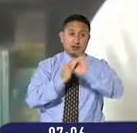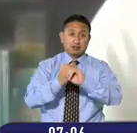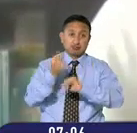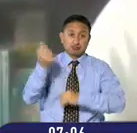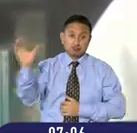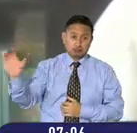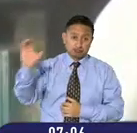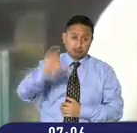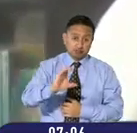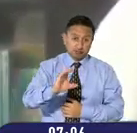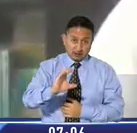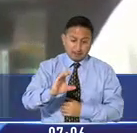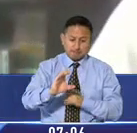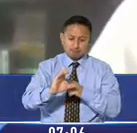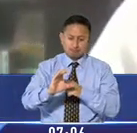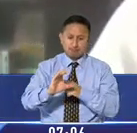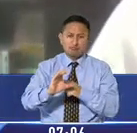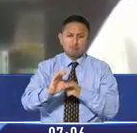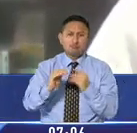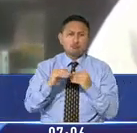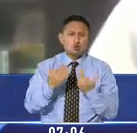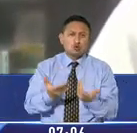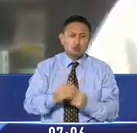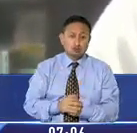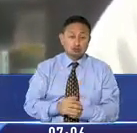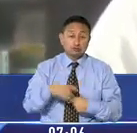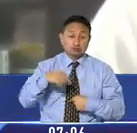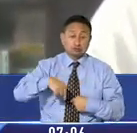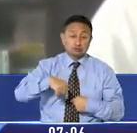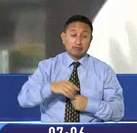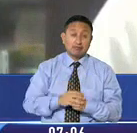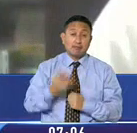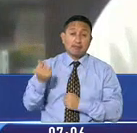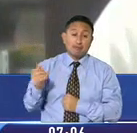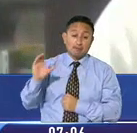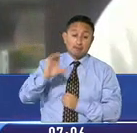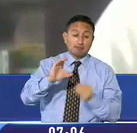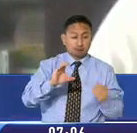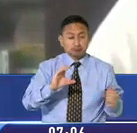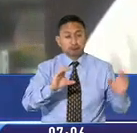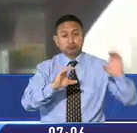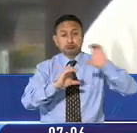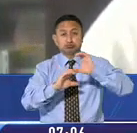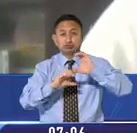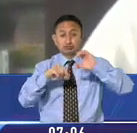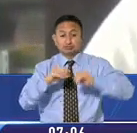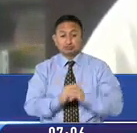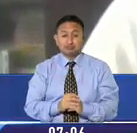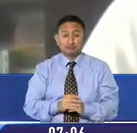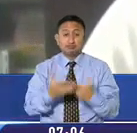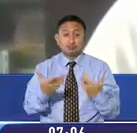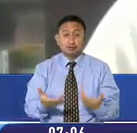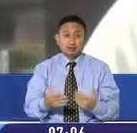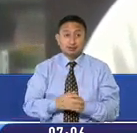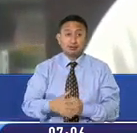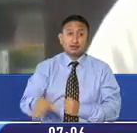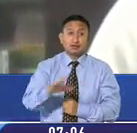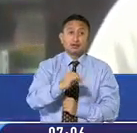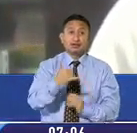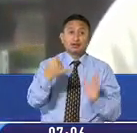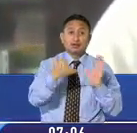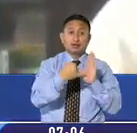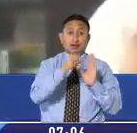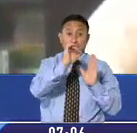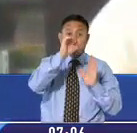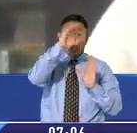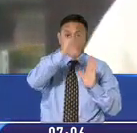generamos inversión privada? Que la inversión nacional sea mayor. ¿Cómo se genera mayor inversión nacional? A través de la reducción en las tasas de